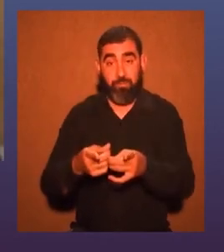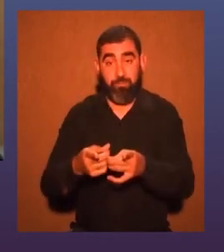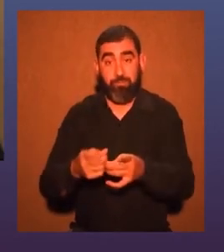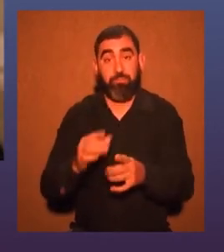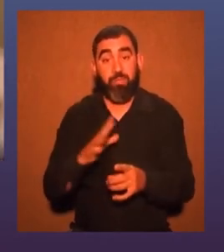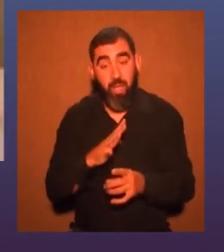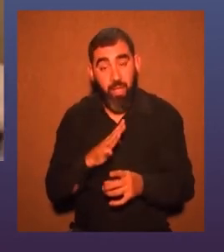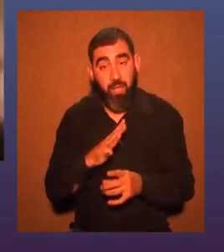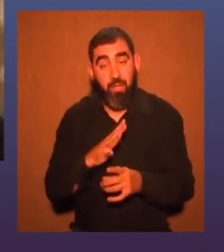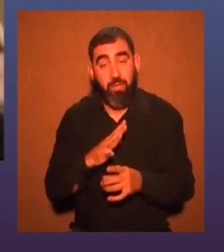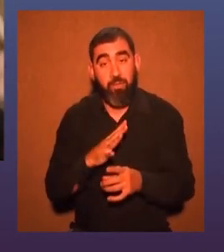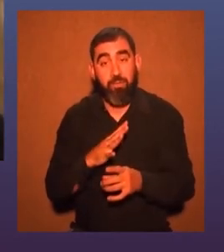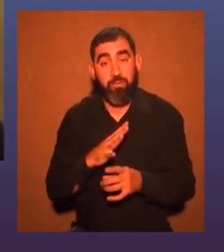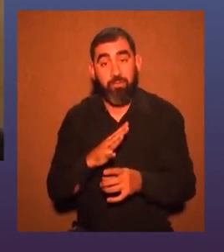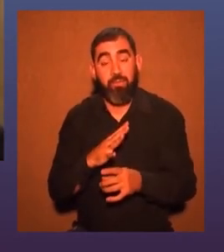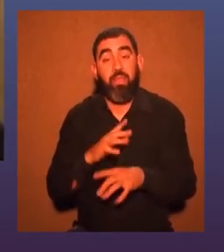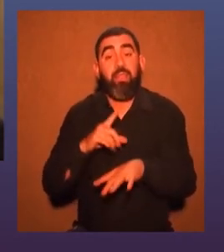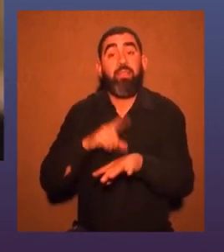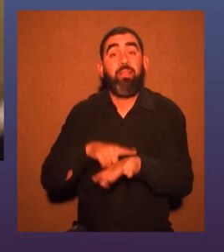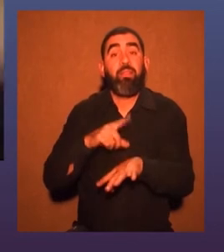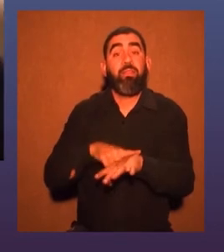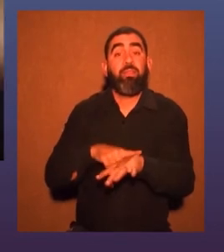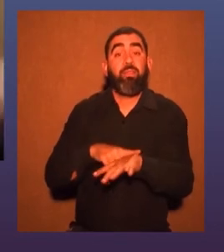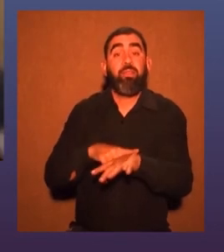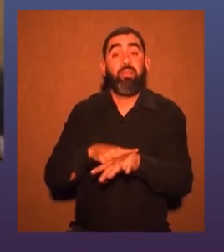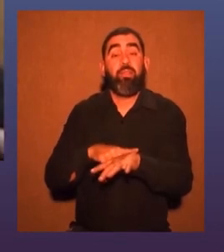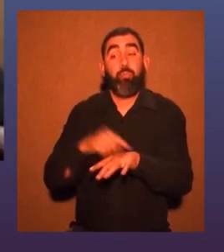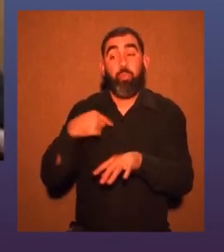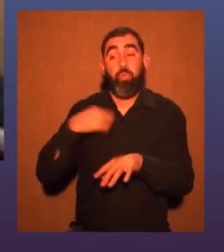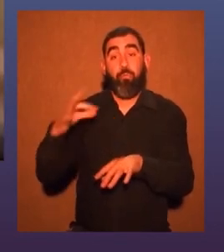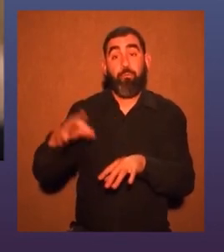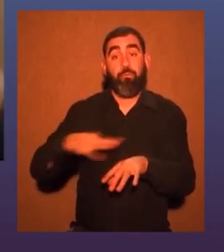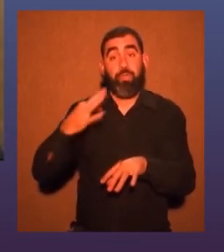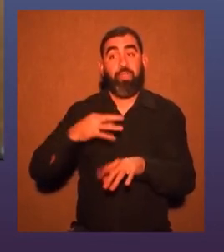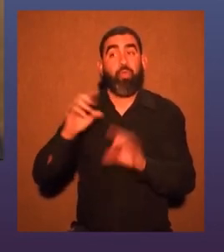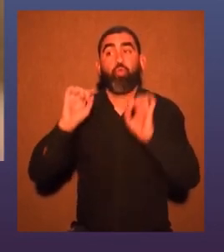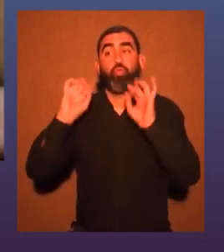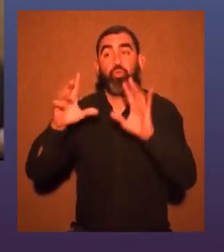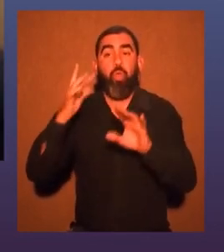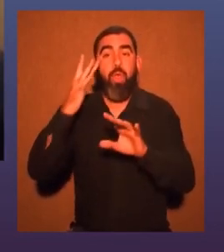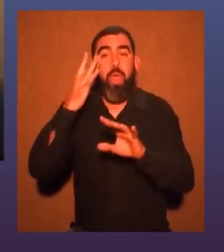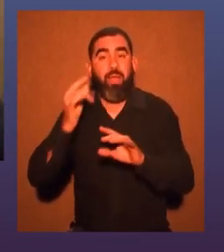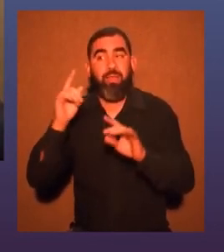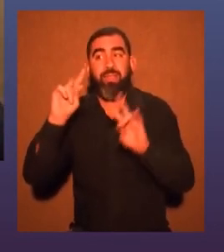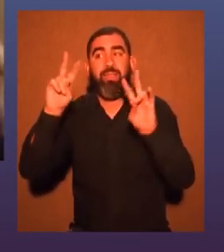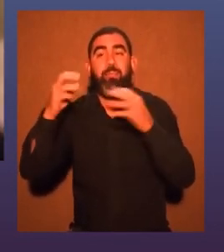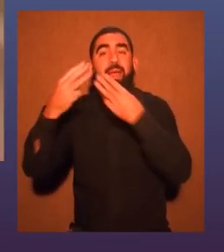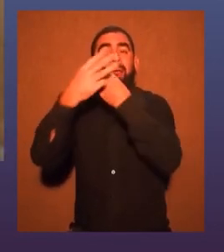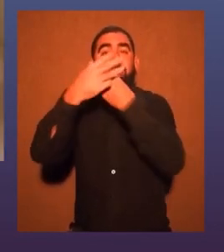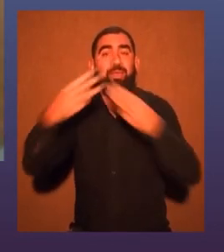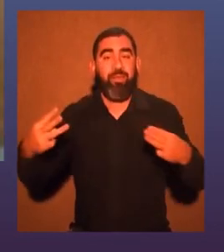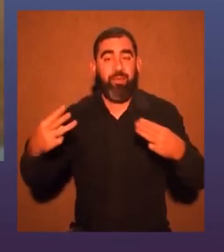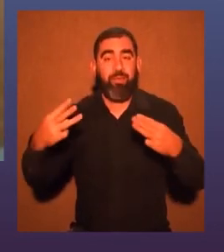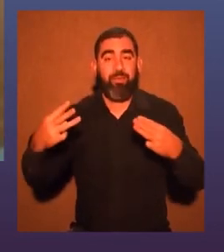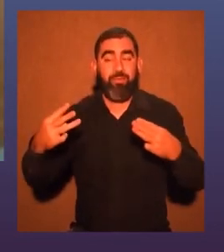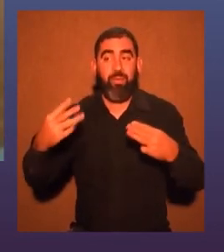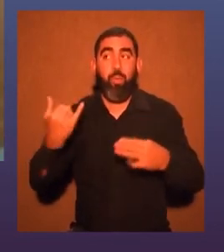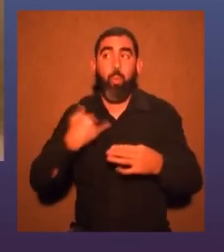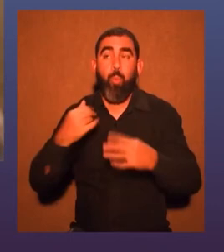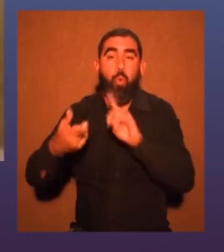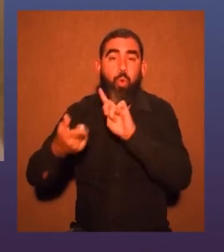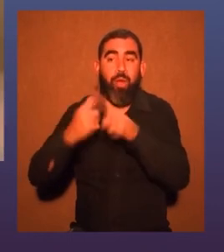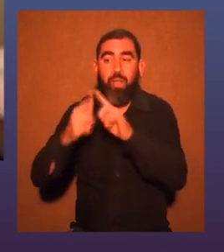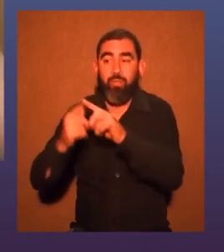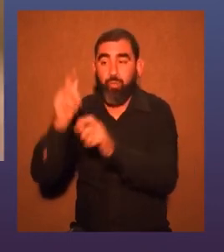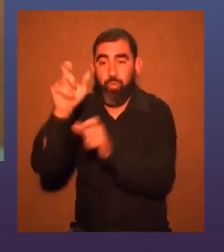estamos teniendo unos tiempos en nuestra vida, no solo aplicado al arte, sino en general, a cómo nos organizamos, a cómo nos relacionamos con